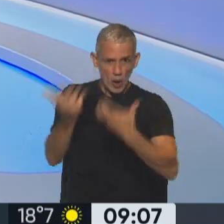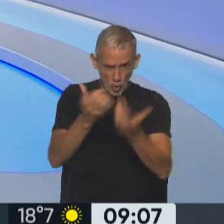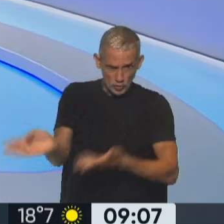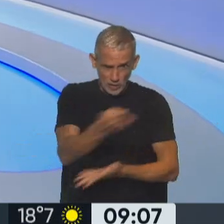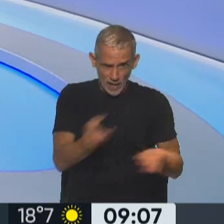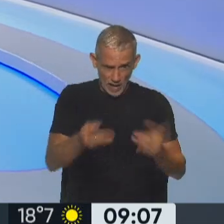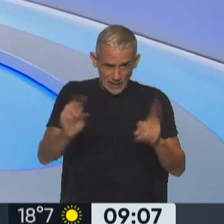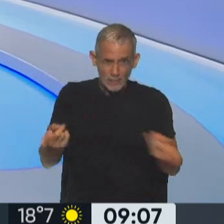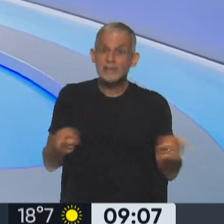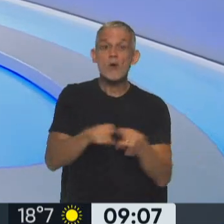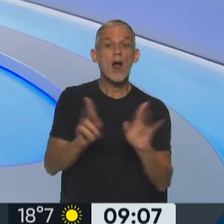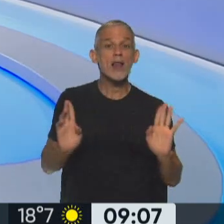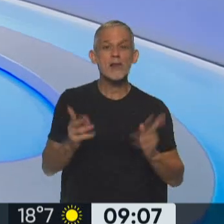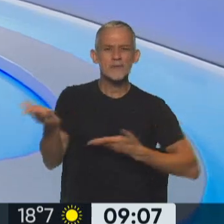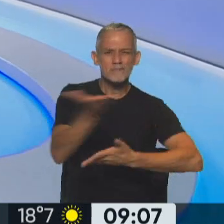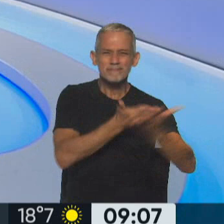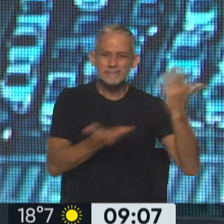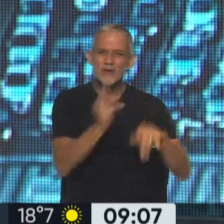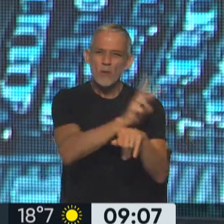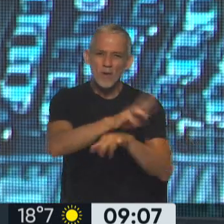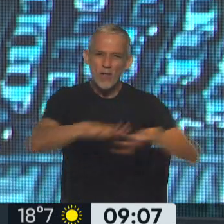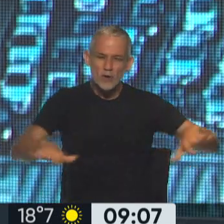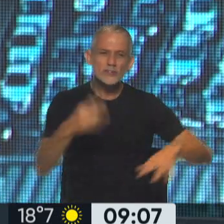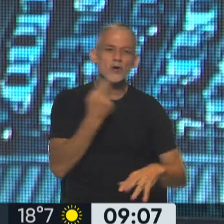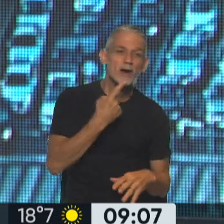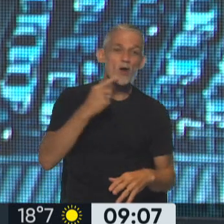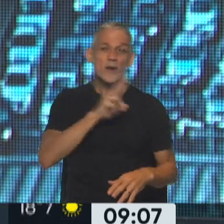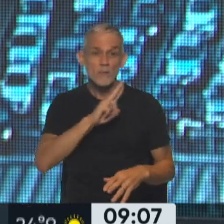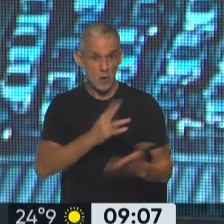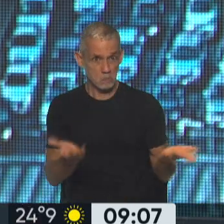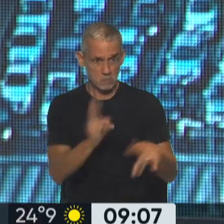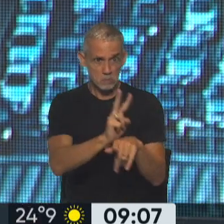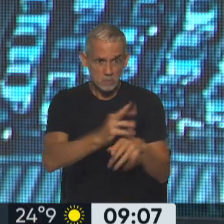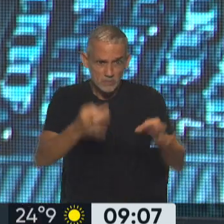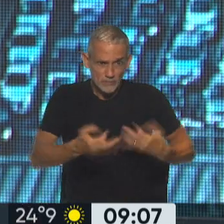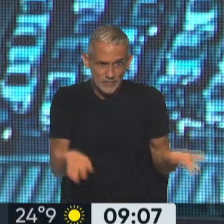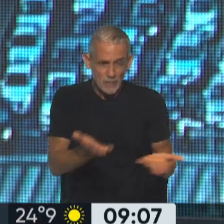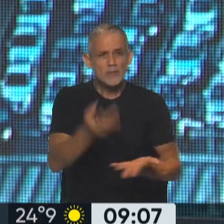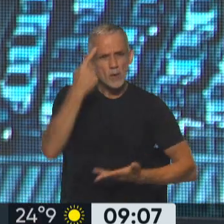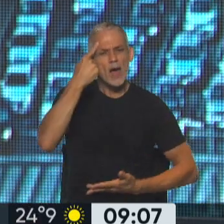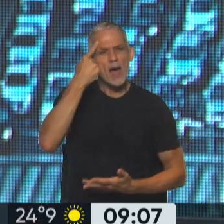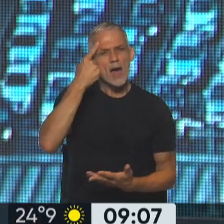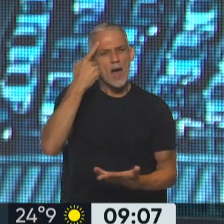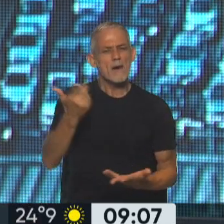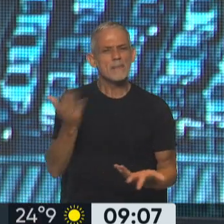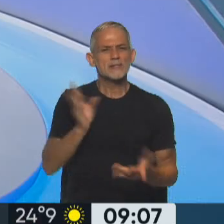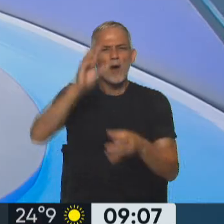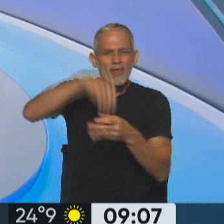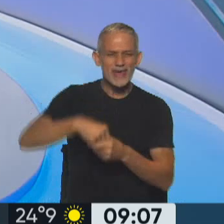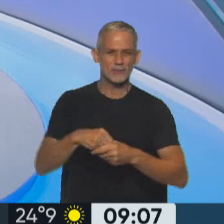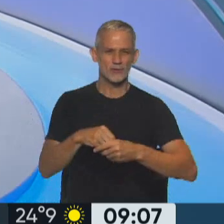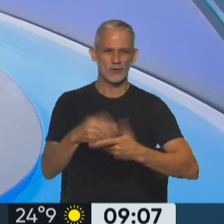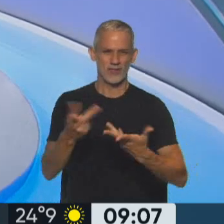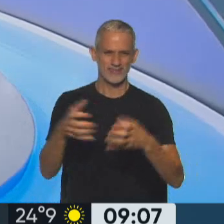también. Como hay que compartir las tareas de cuidado, el trabajo de cuidado también lo planteamos al interior de nuestro